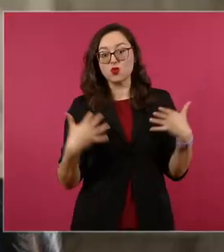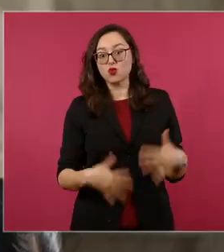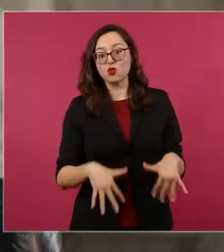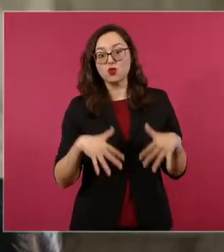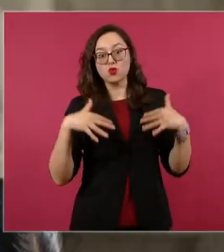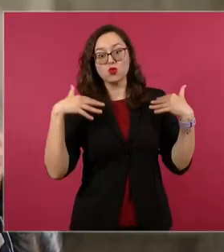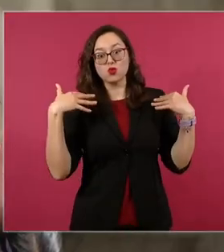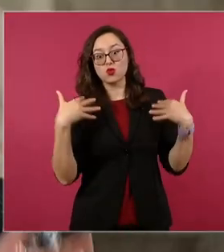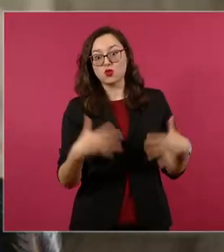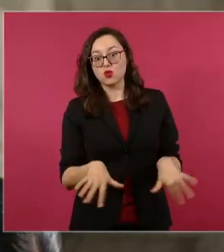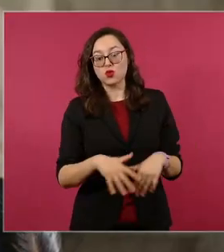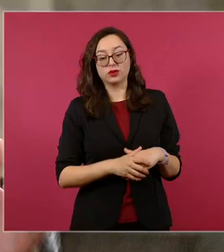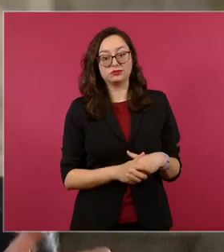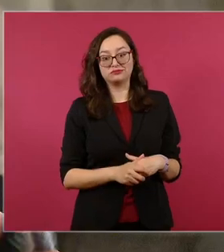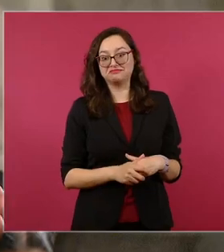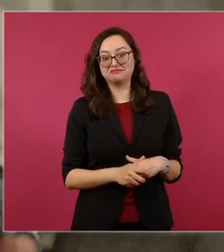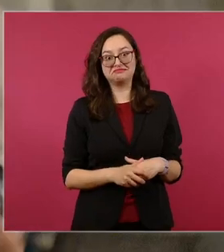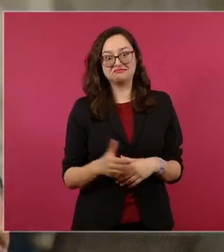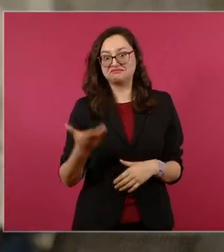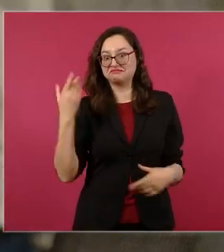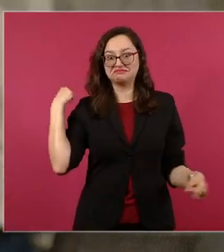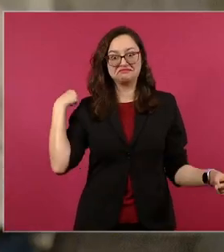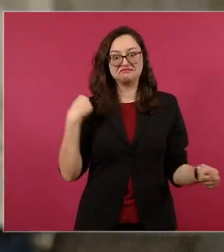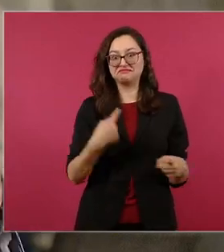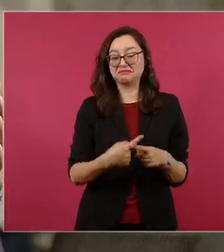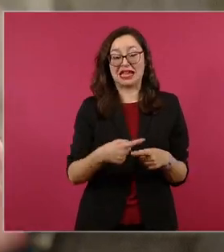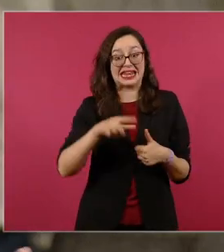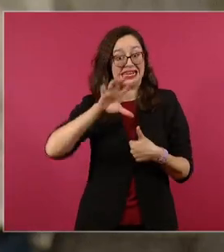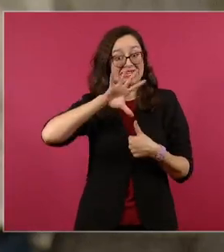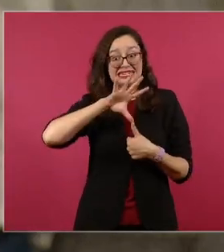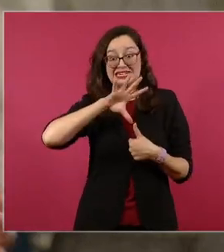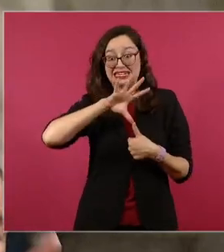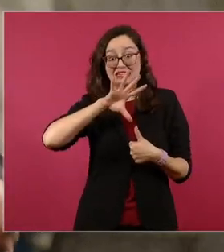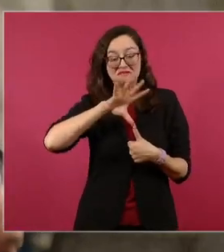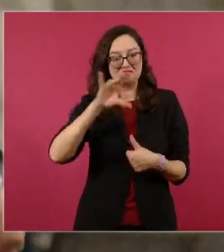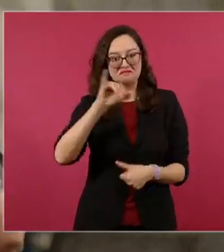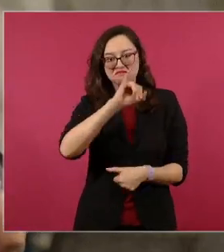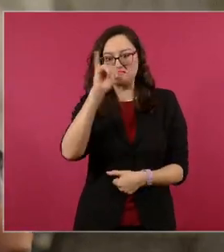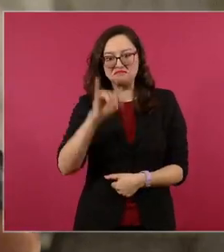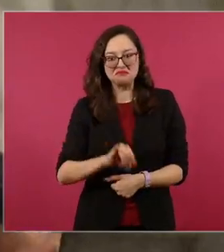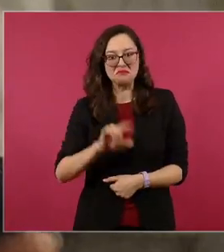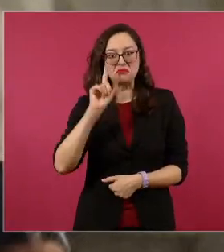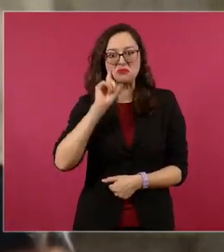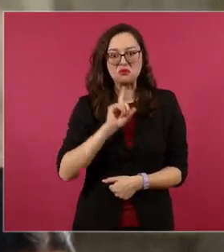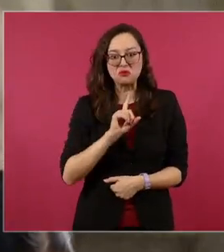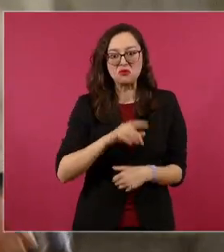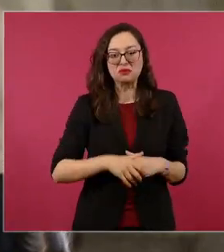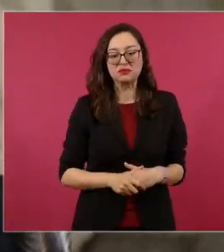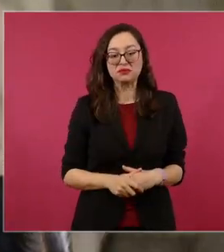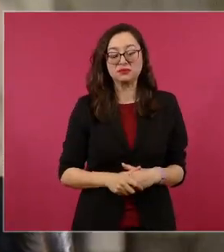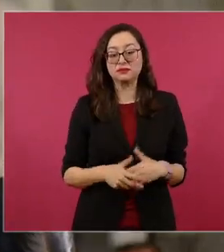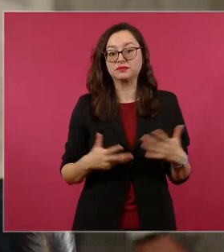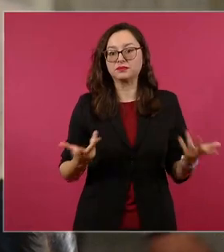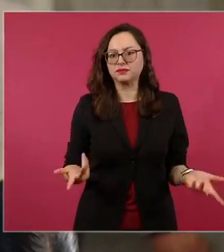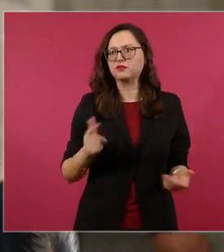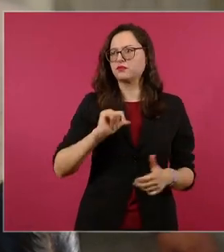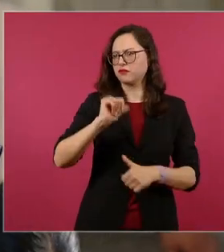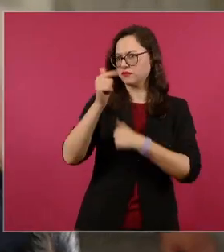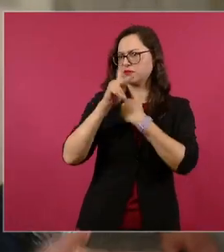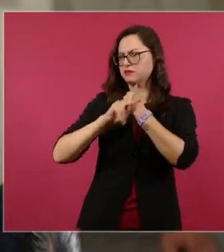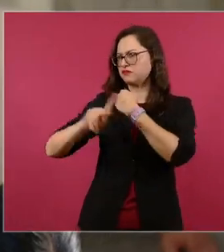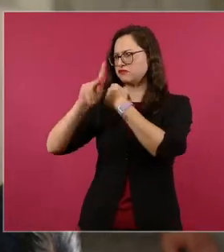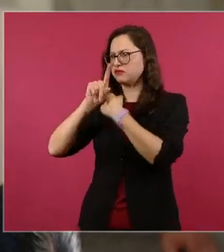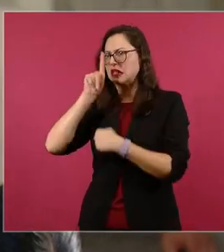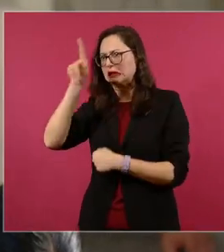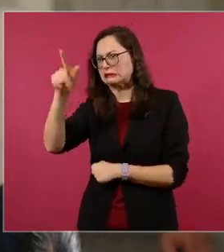política. Este hecho con la doctora Sheinbaum lo podemos poner en paralelo con Margaret Thatcher en Reino Unido,